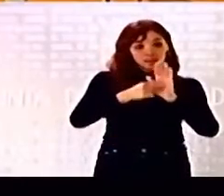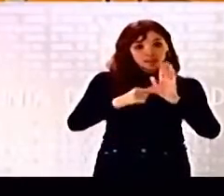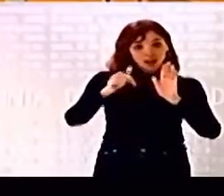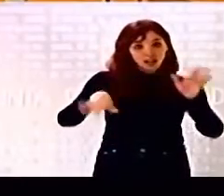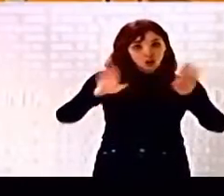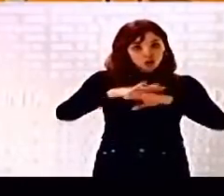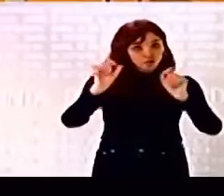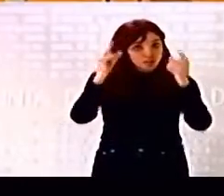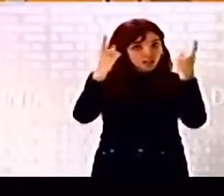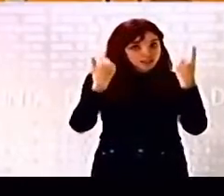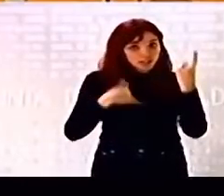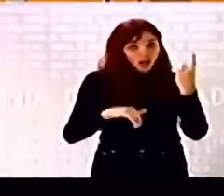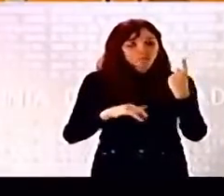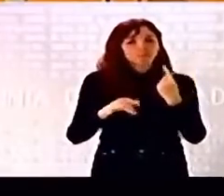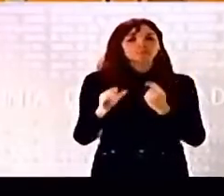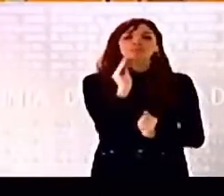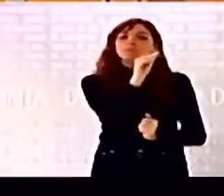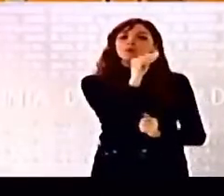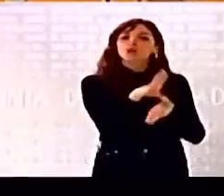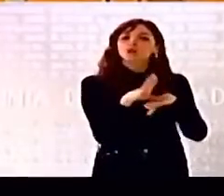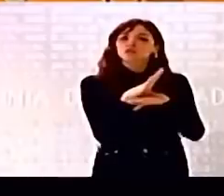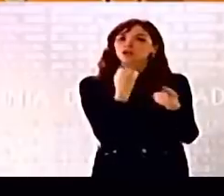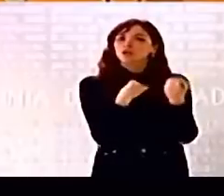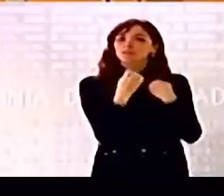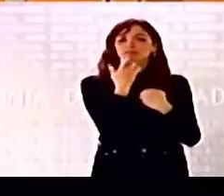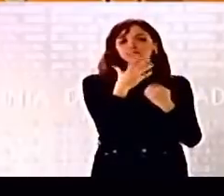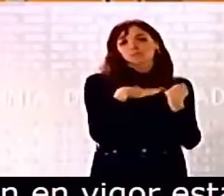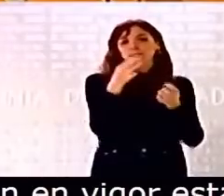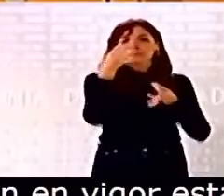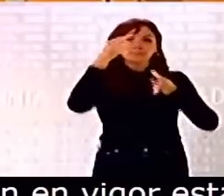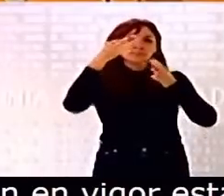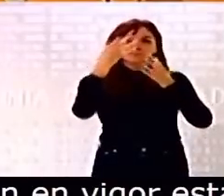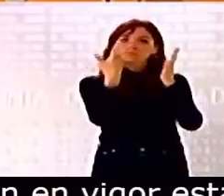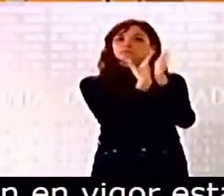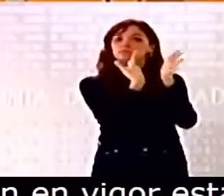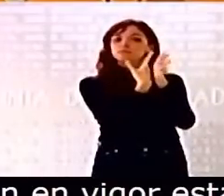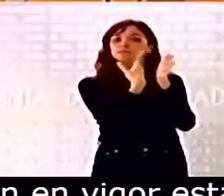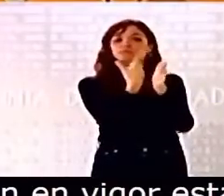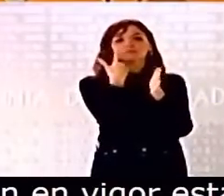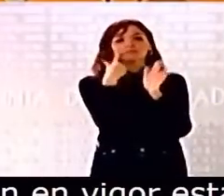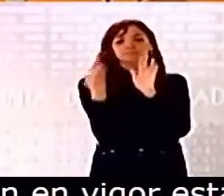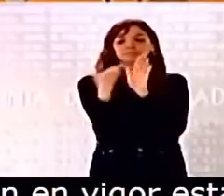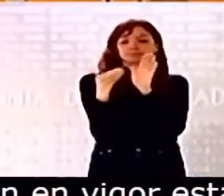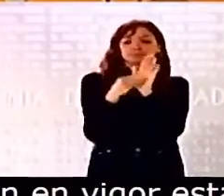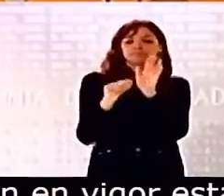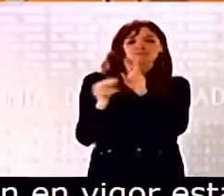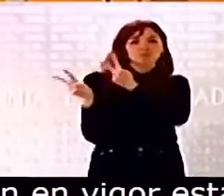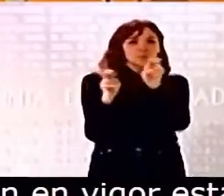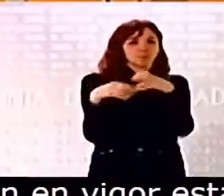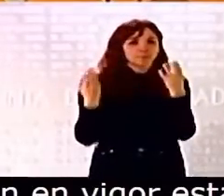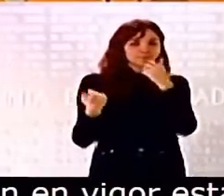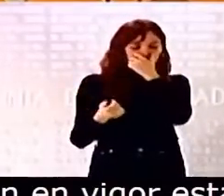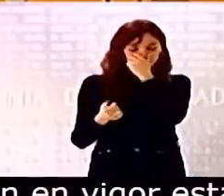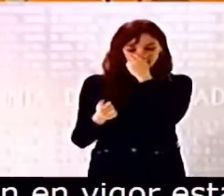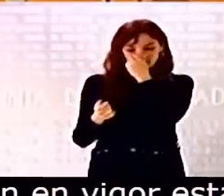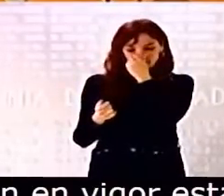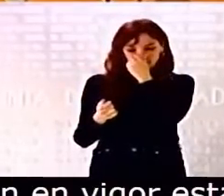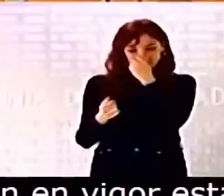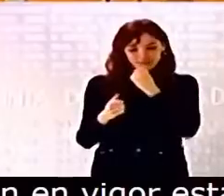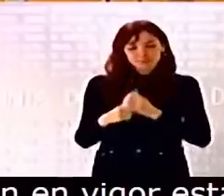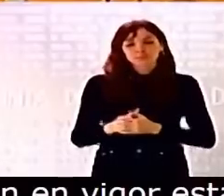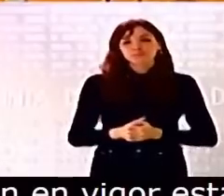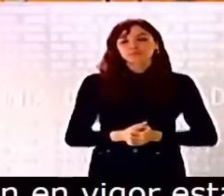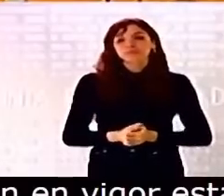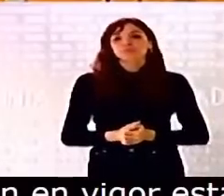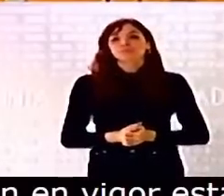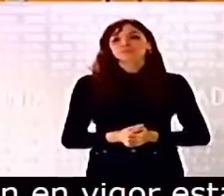no. Para el consejero de Economía, si podría precisar alguno de los sectores que se incluirán en el decreto de ayudas. Las medidas